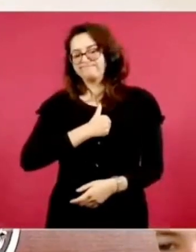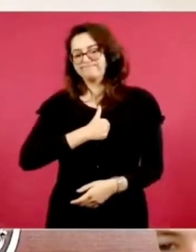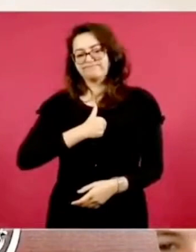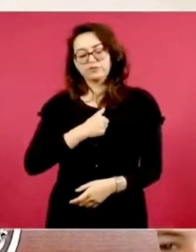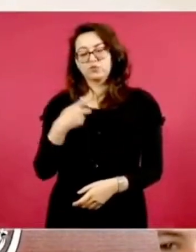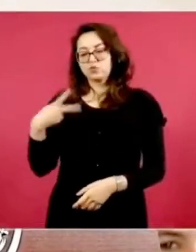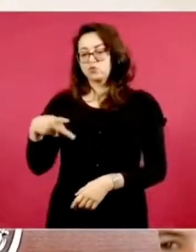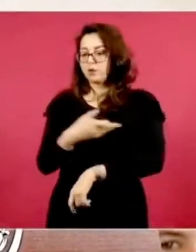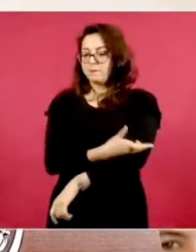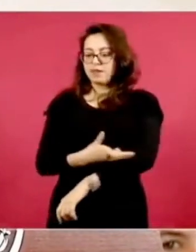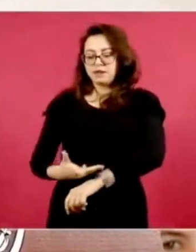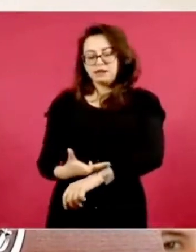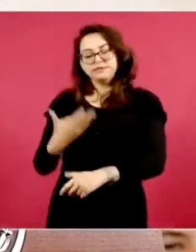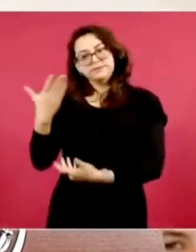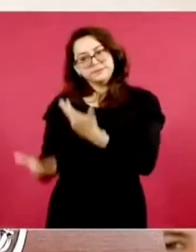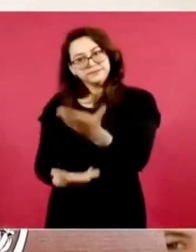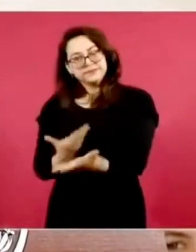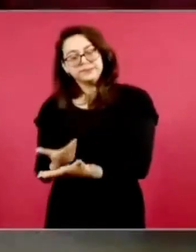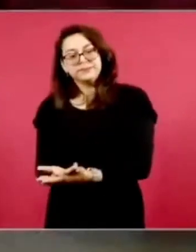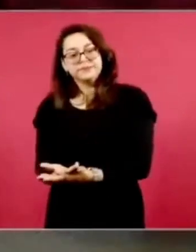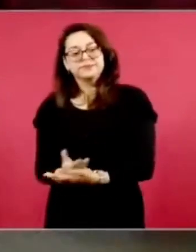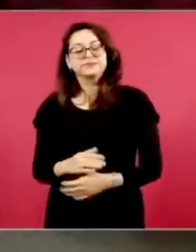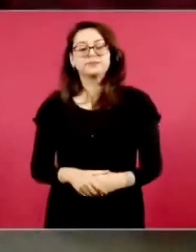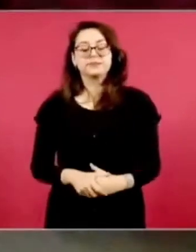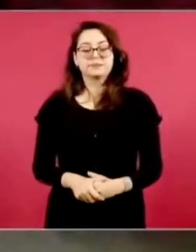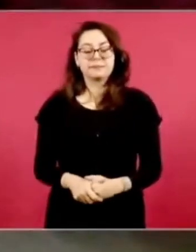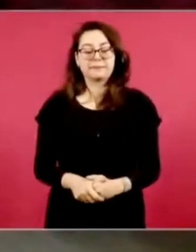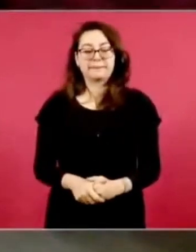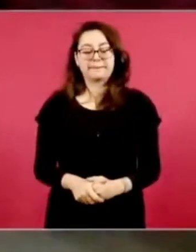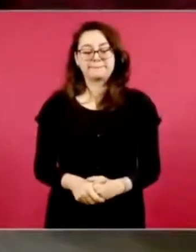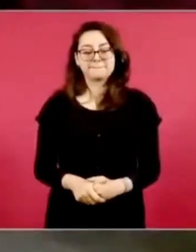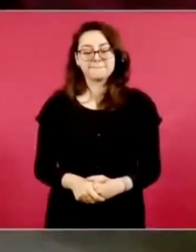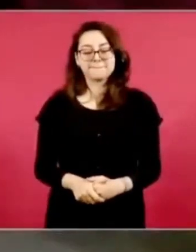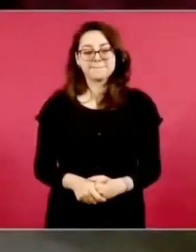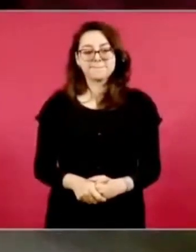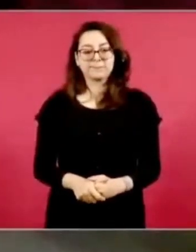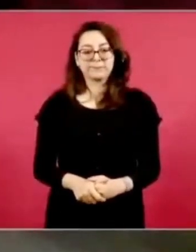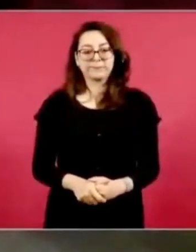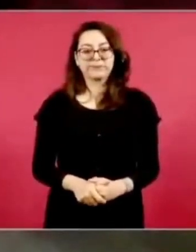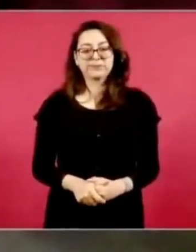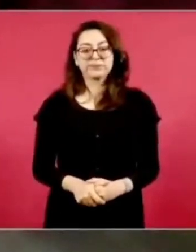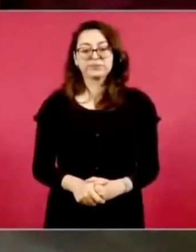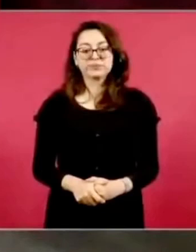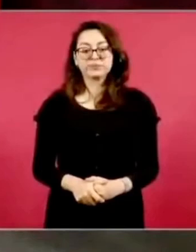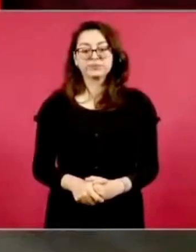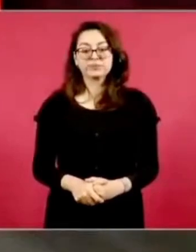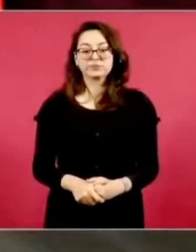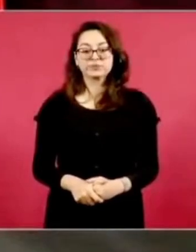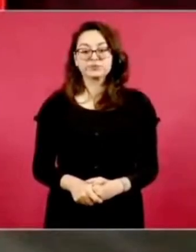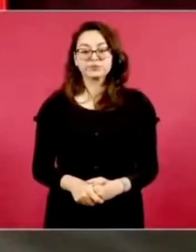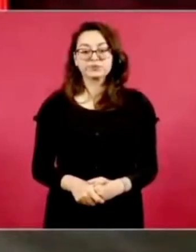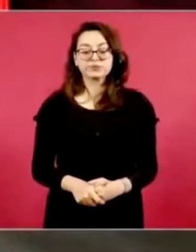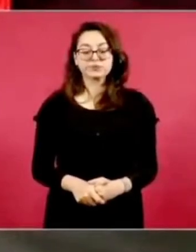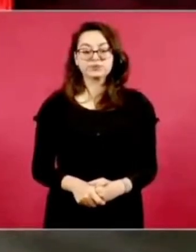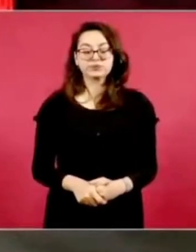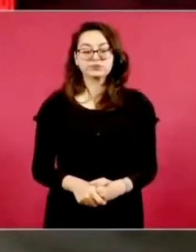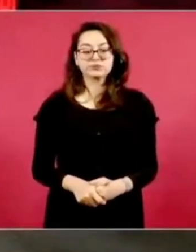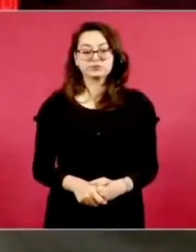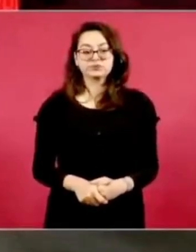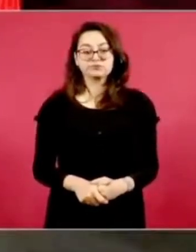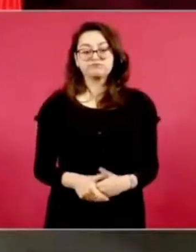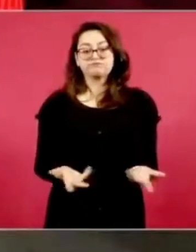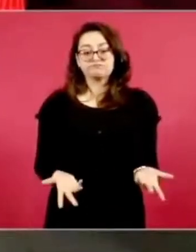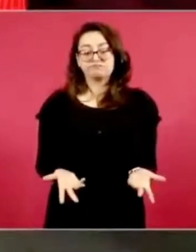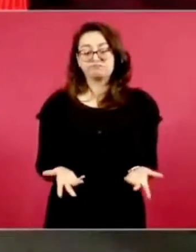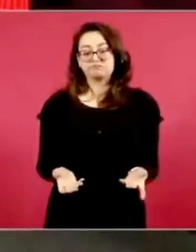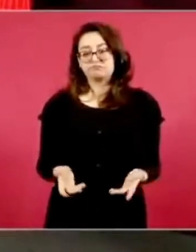su muerte en lo que parece ser un